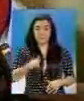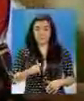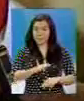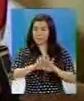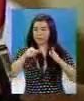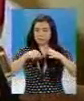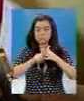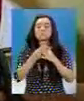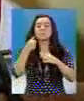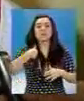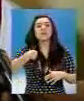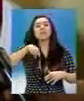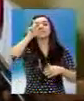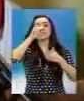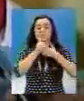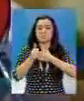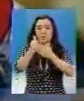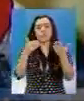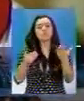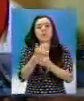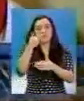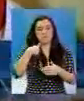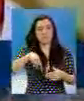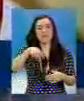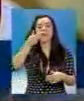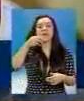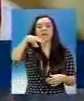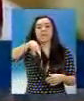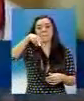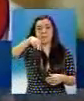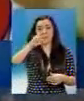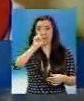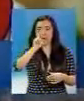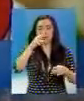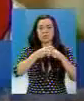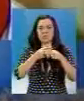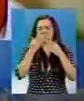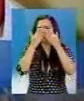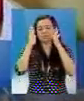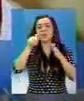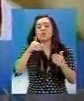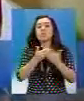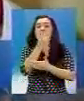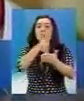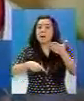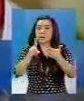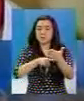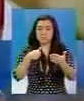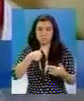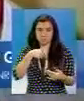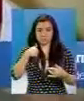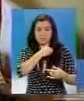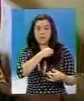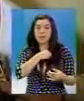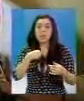Se ha logrado la inscripción del Movimiento Nueva República. Es un partido que ha nacido el 16 de mayo y estamos realmente